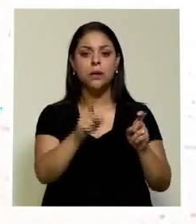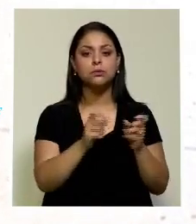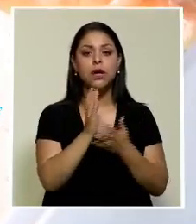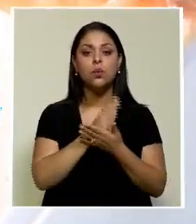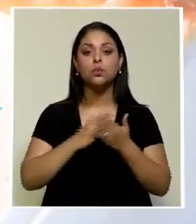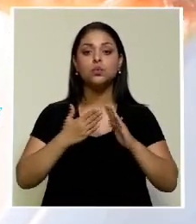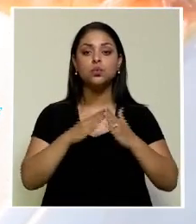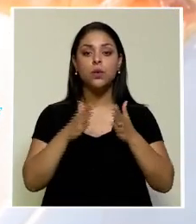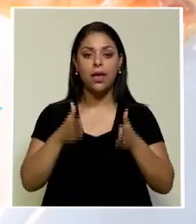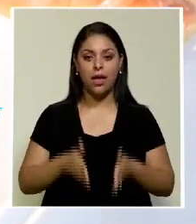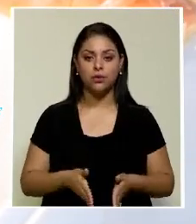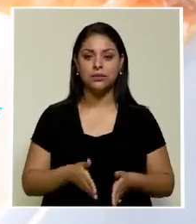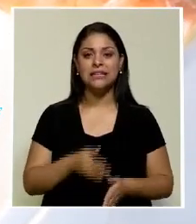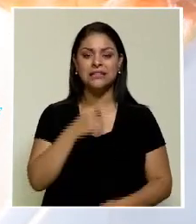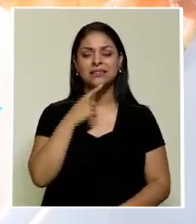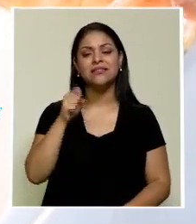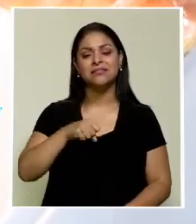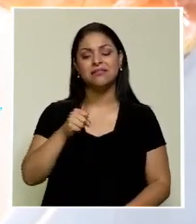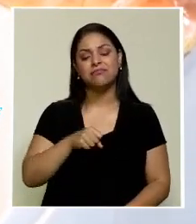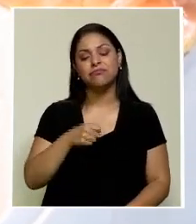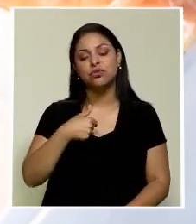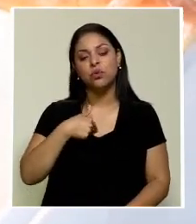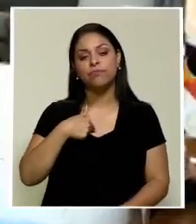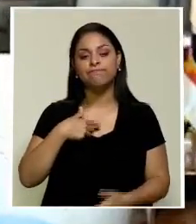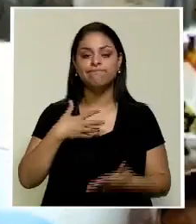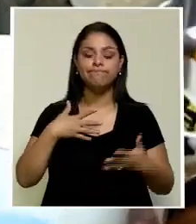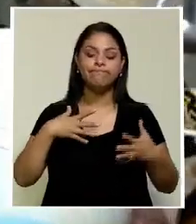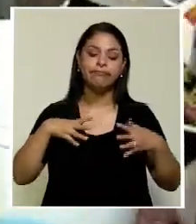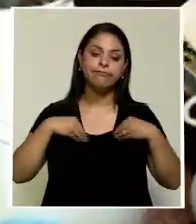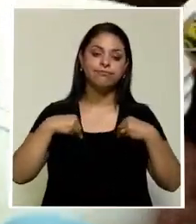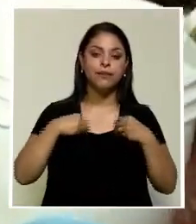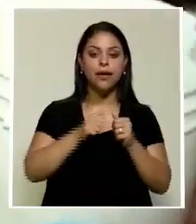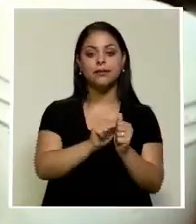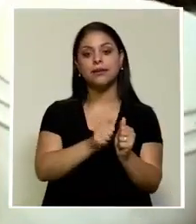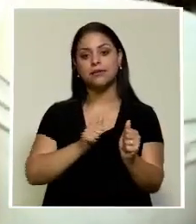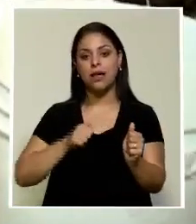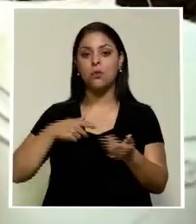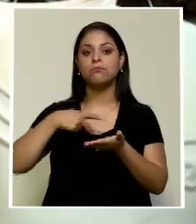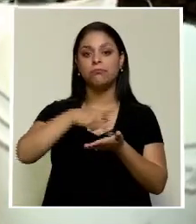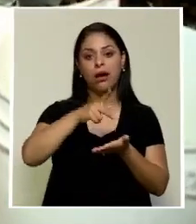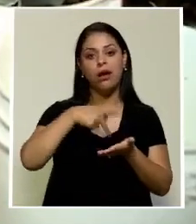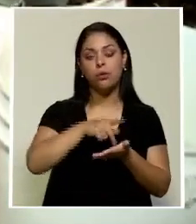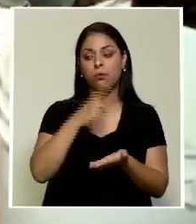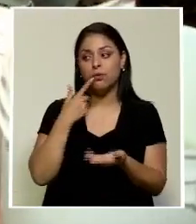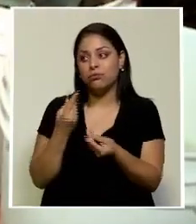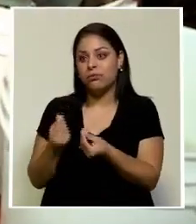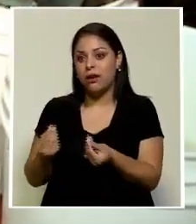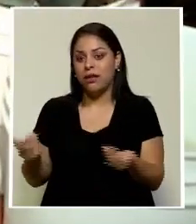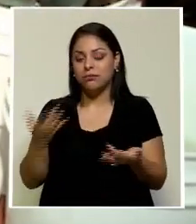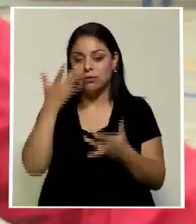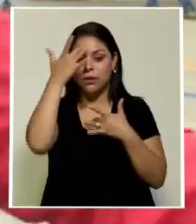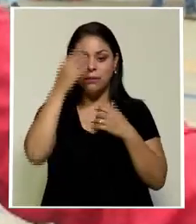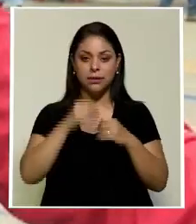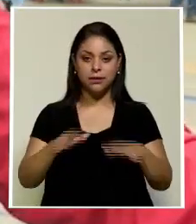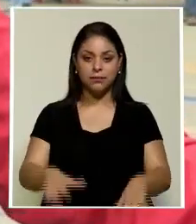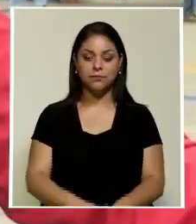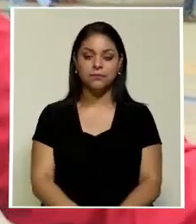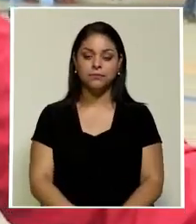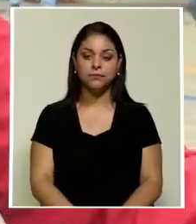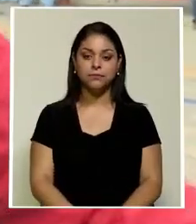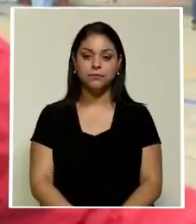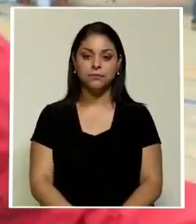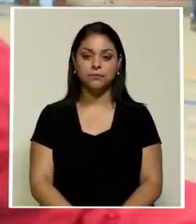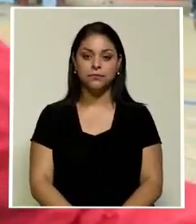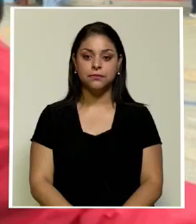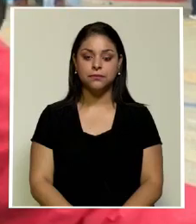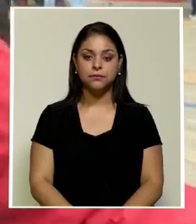quienes afirman sí haber presentado atrasos en sus pagos debido a la situación económica que enfrentan producto de la pandemia. Tal vez